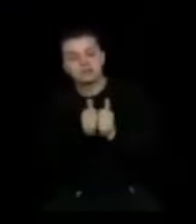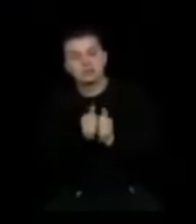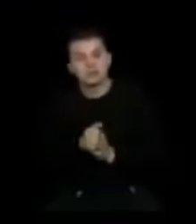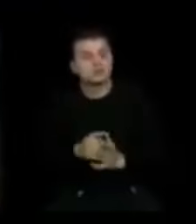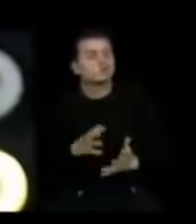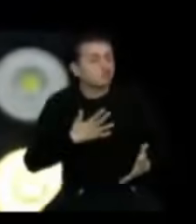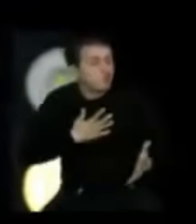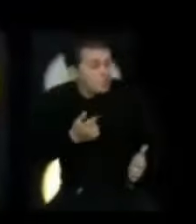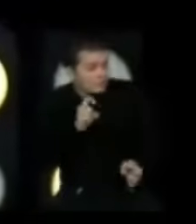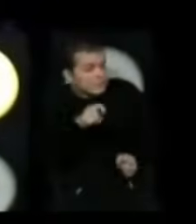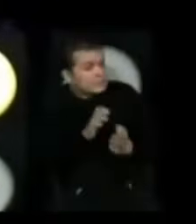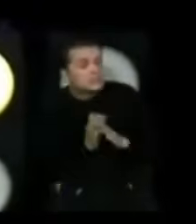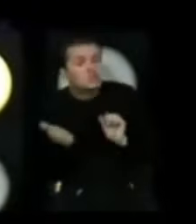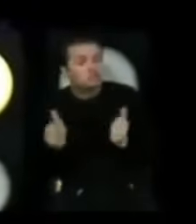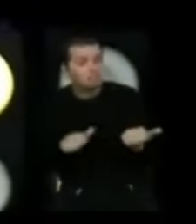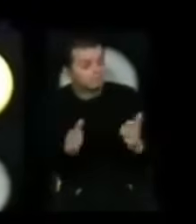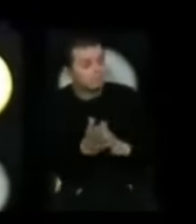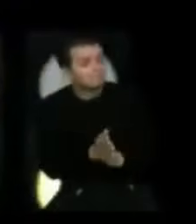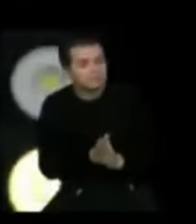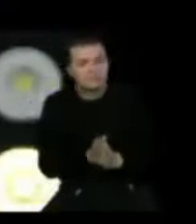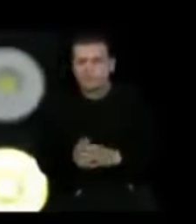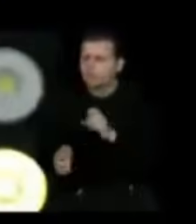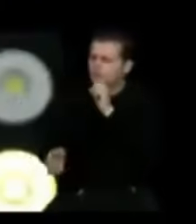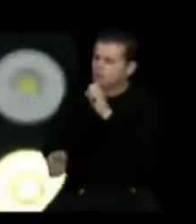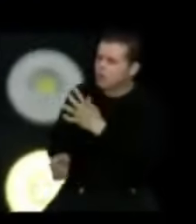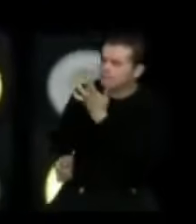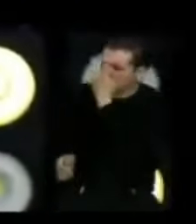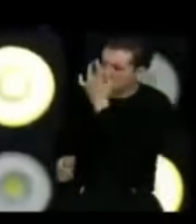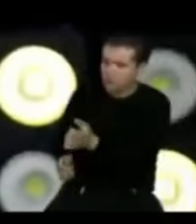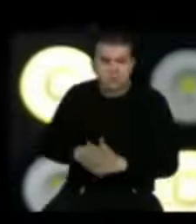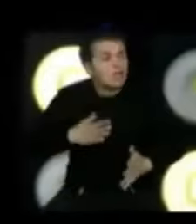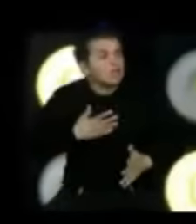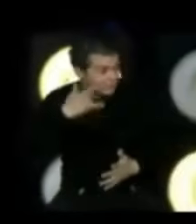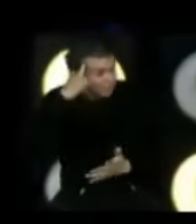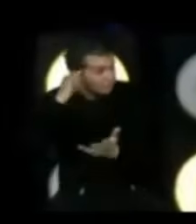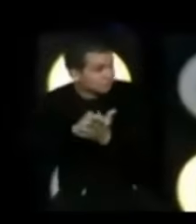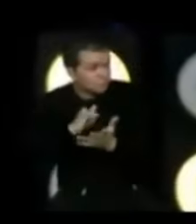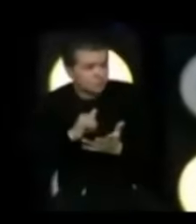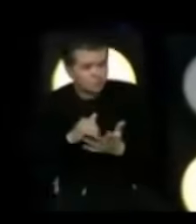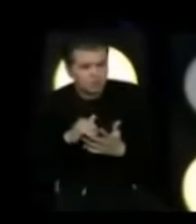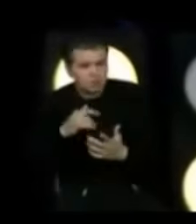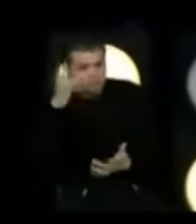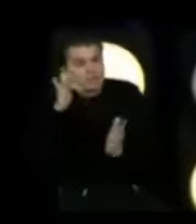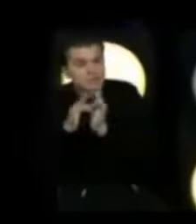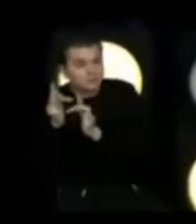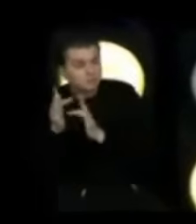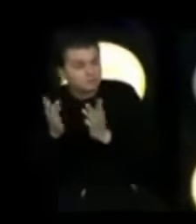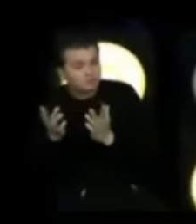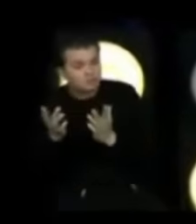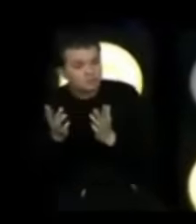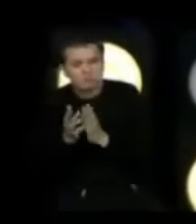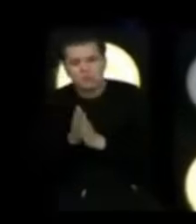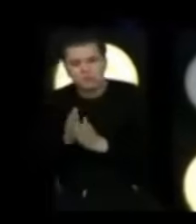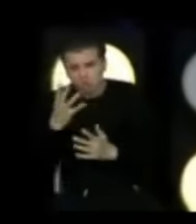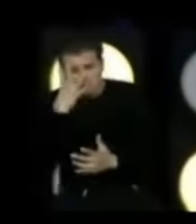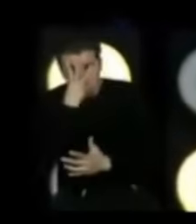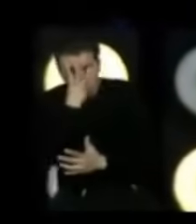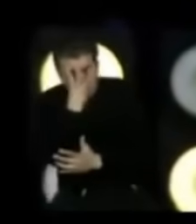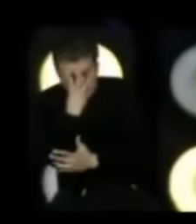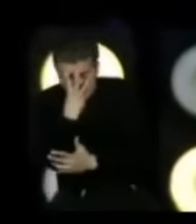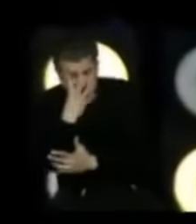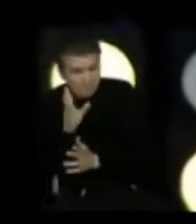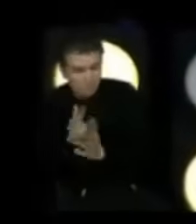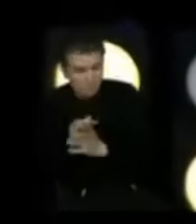necesito ser bautizado. Y te van a preguntar: ¿por qué? Porque yo creo en Jesucristo y no me avergüenzo